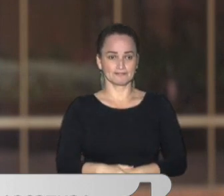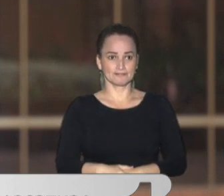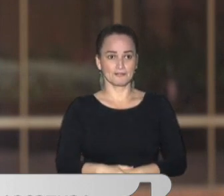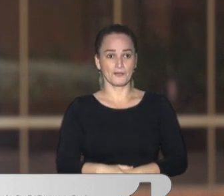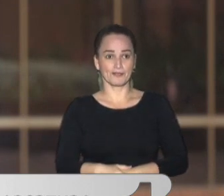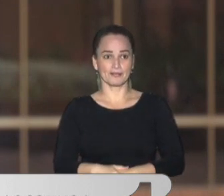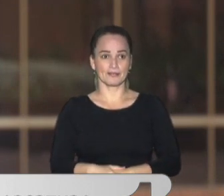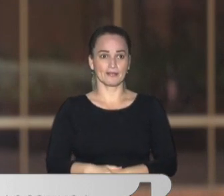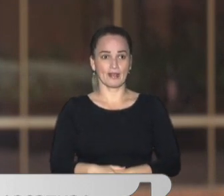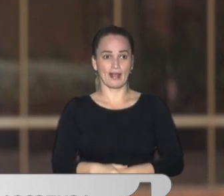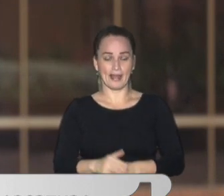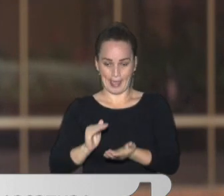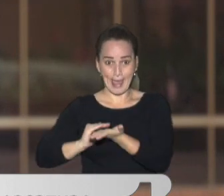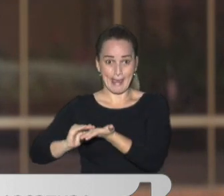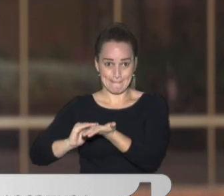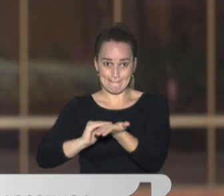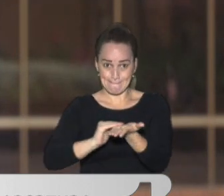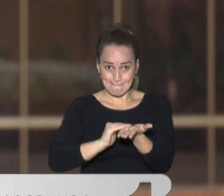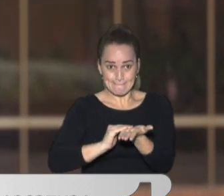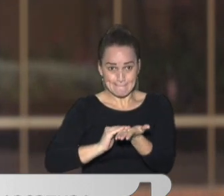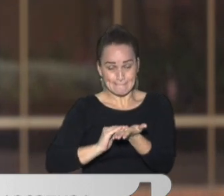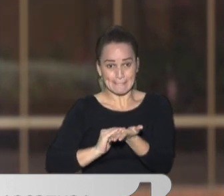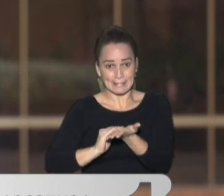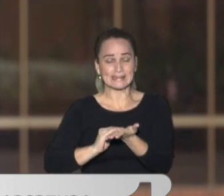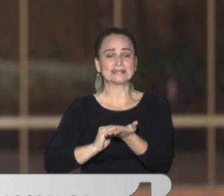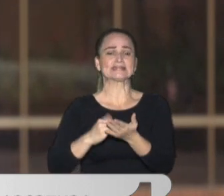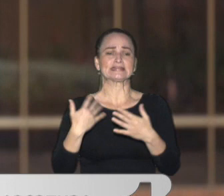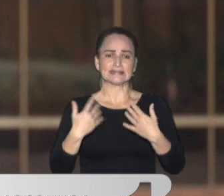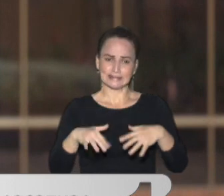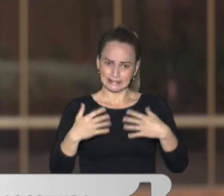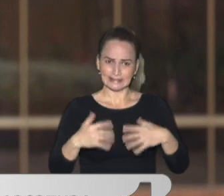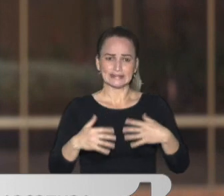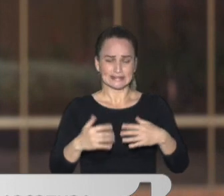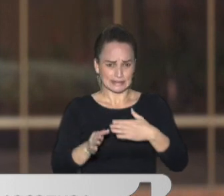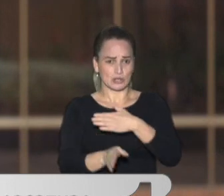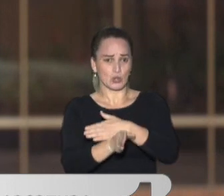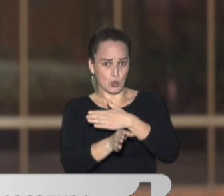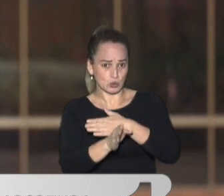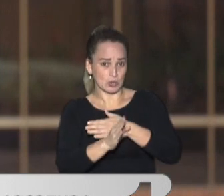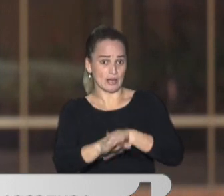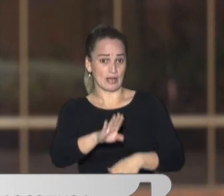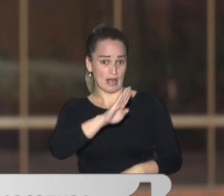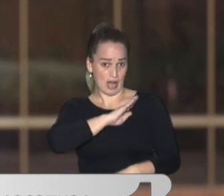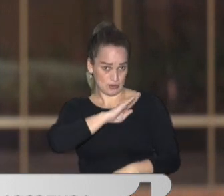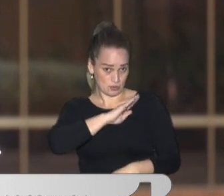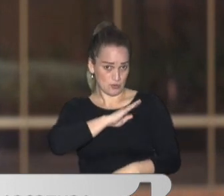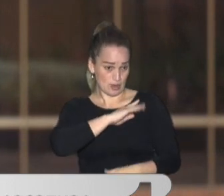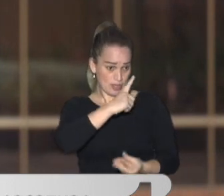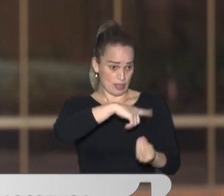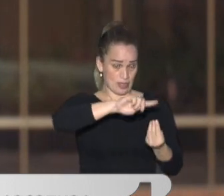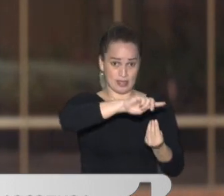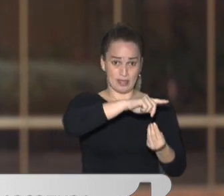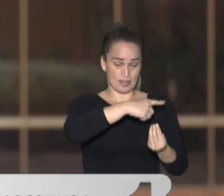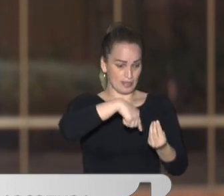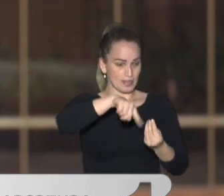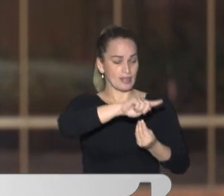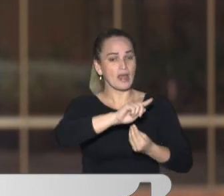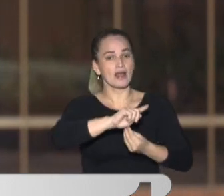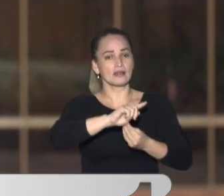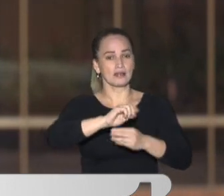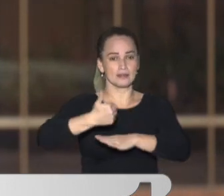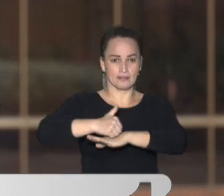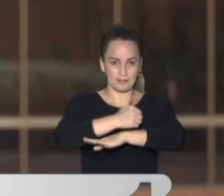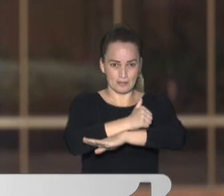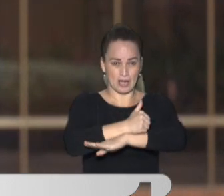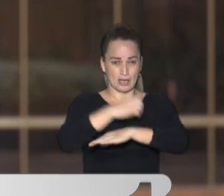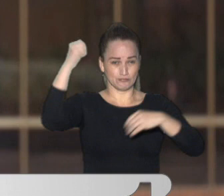El tiempo en la mesa de diálogo ha sido largo debido a que no se ha establecido un acuerdo entre el gremio y el distrito. En otras noticias, hoy a las